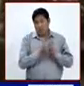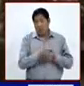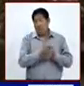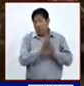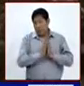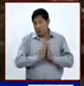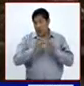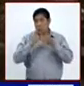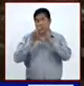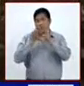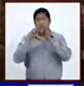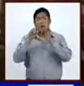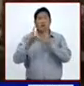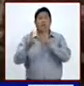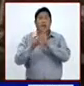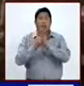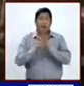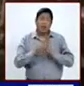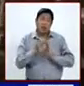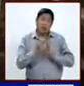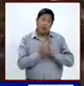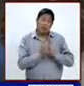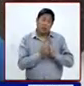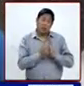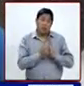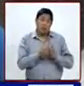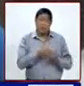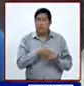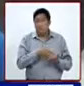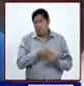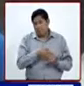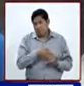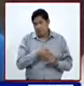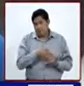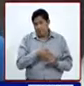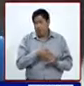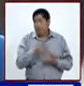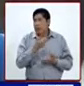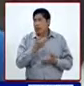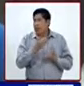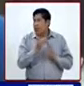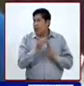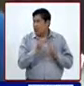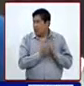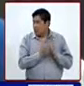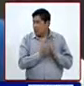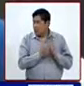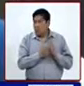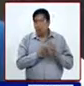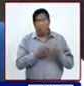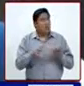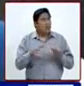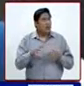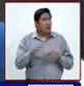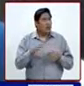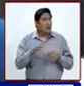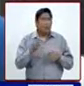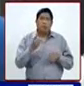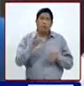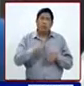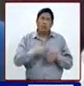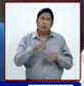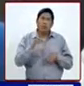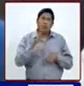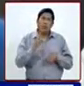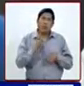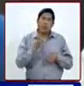pedimos que se solucione con ley, porque un decreto es muy inseguro. O sea, es el tercer decreto que pone tres, ya puede, por decreto ya han puesto